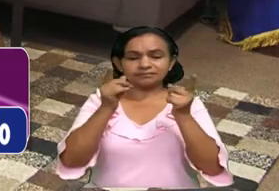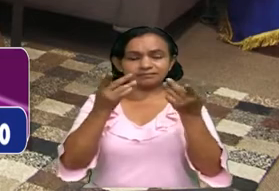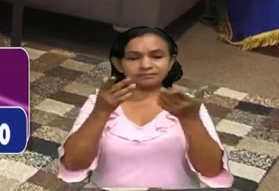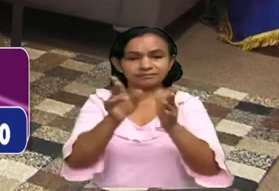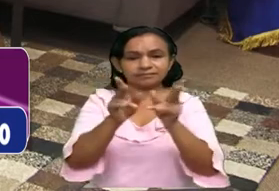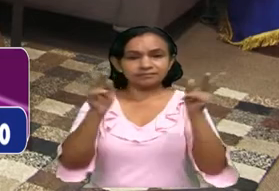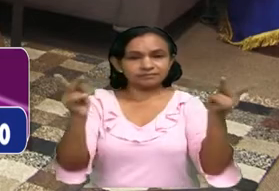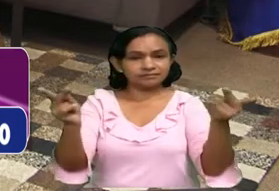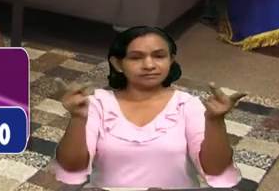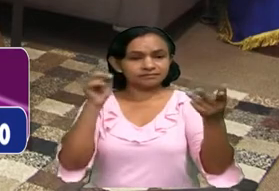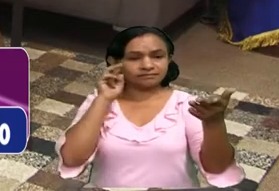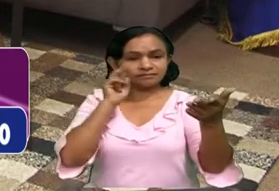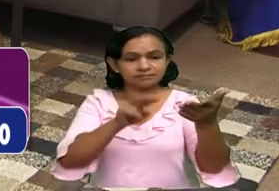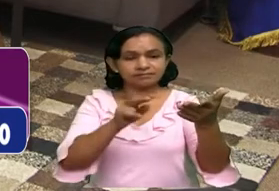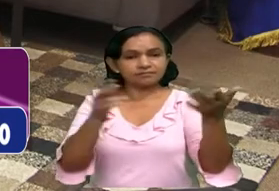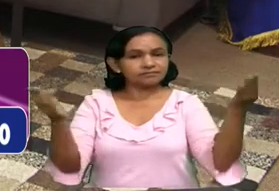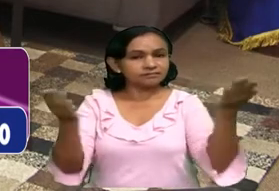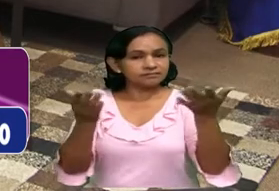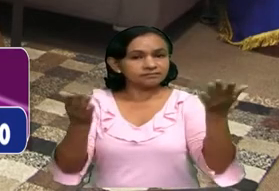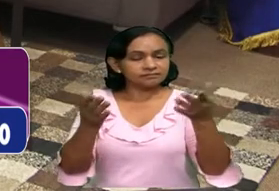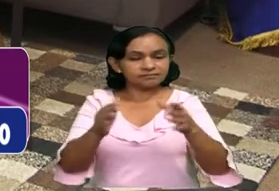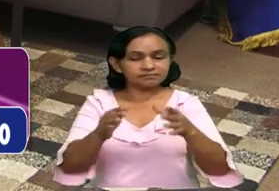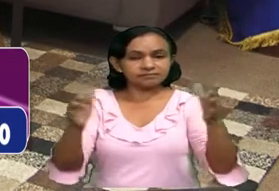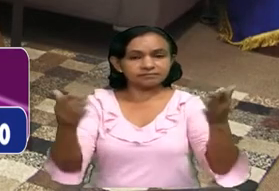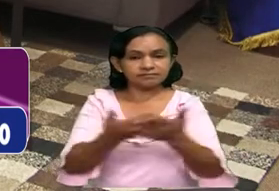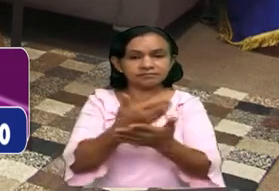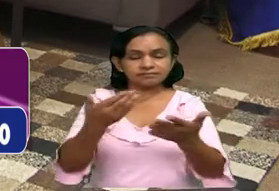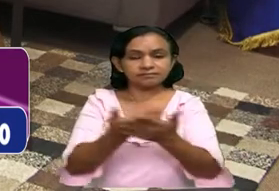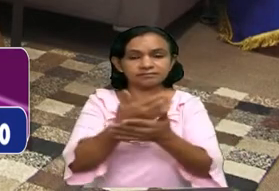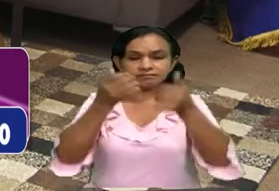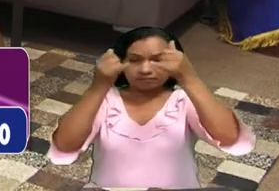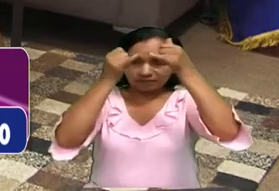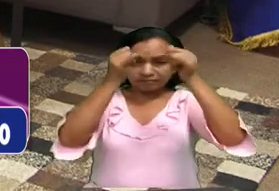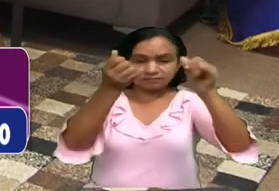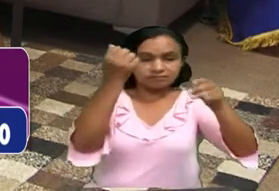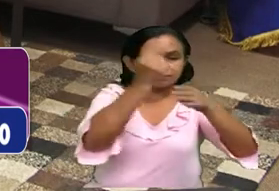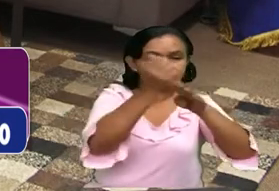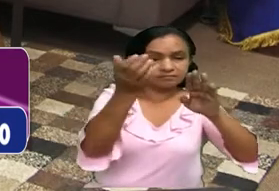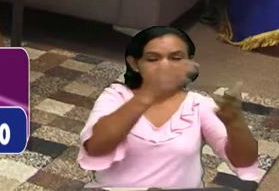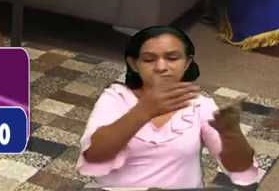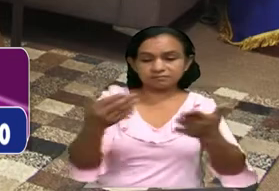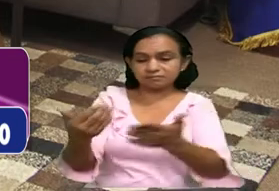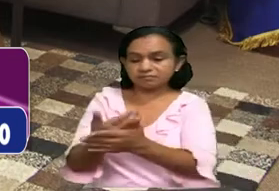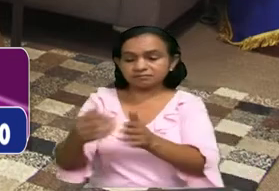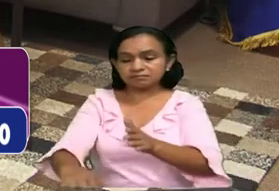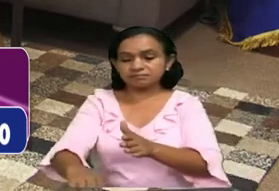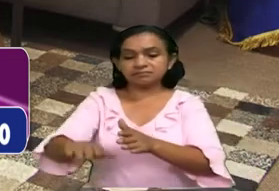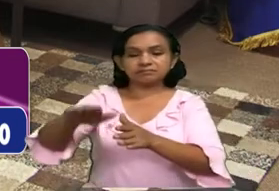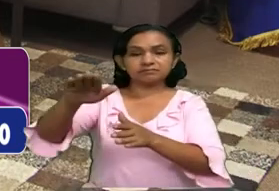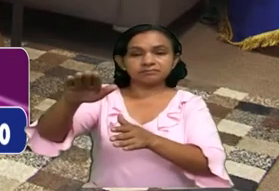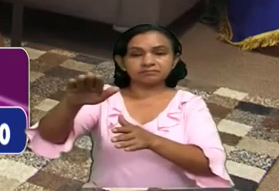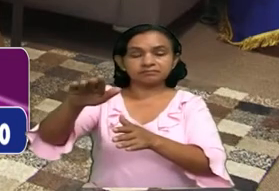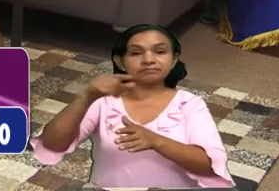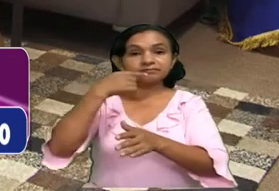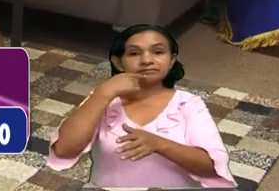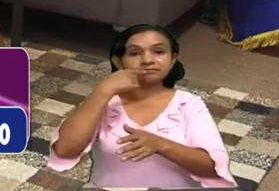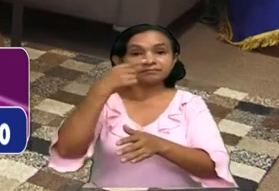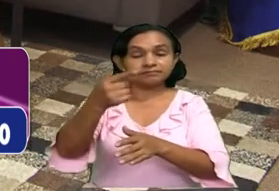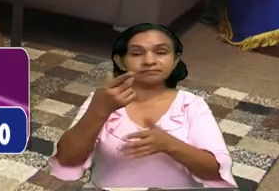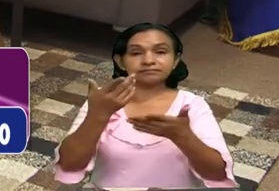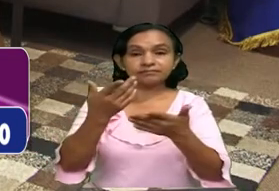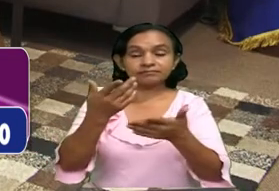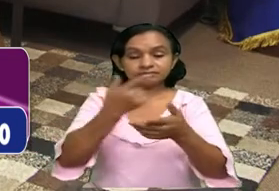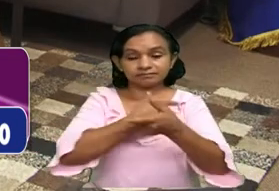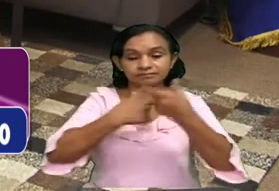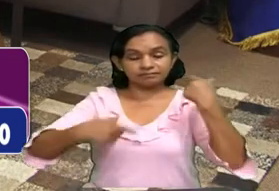esa dinámica, ¿cómo se comporta el crecimiento y la renovación del hato ganadero en Nicaragua? Bueno, te diría lo siguiente, te voy a agregar a tu comentario. Cuando llegó